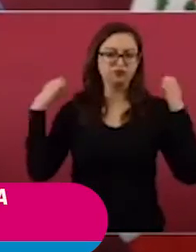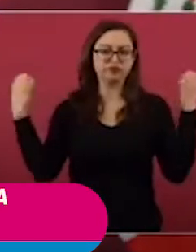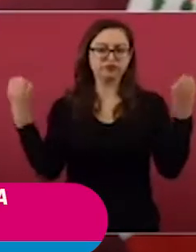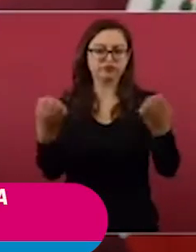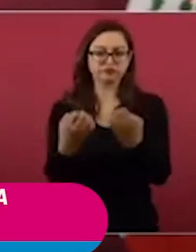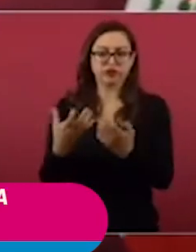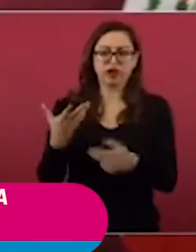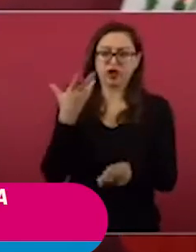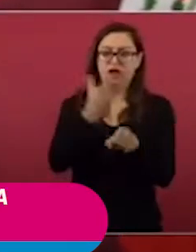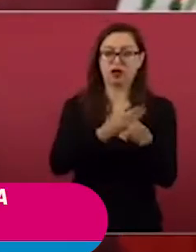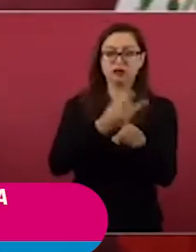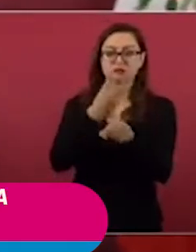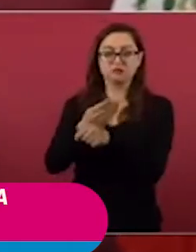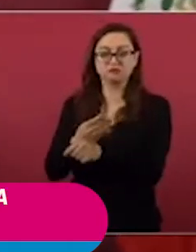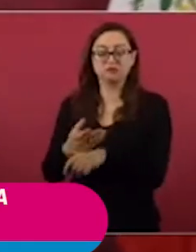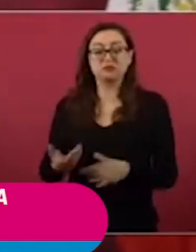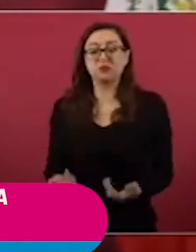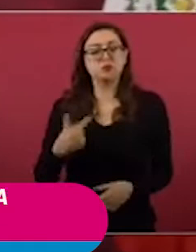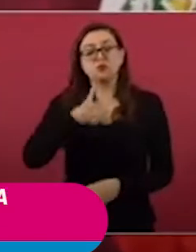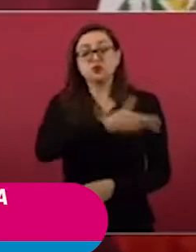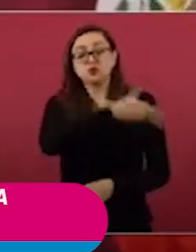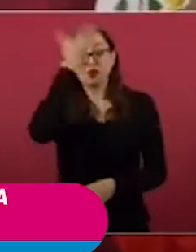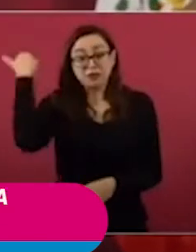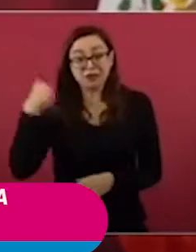Entonces, ayer me enteré,